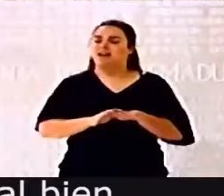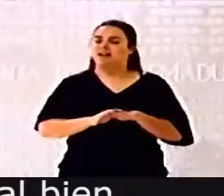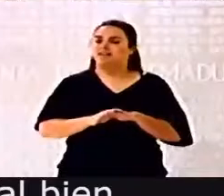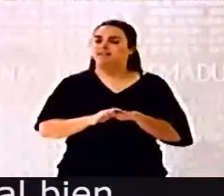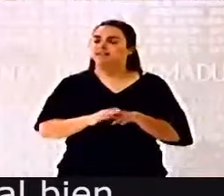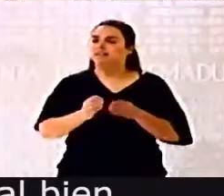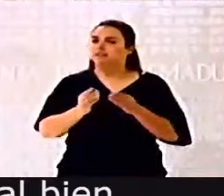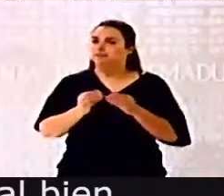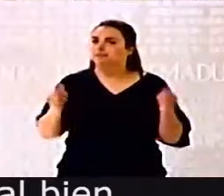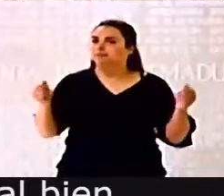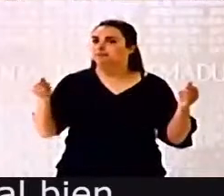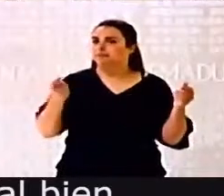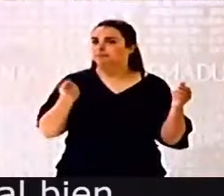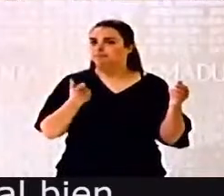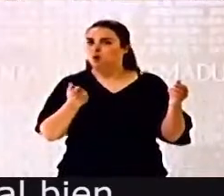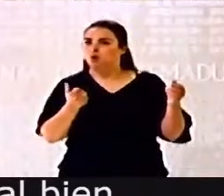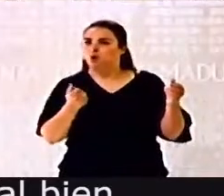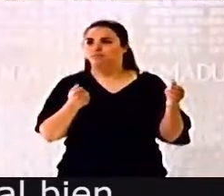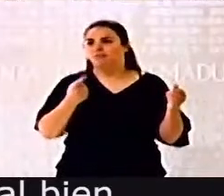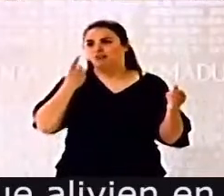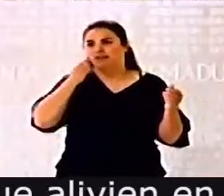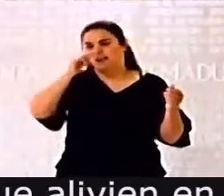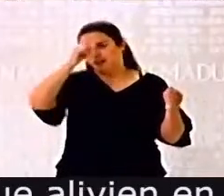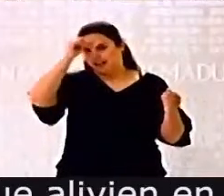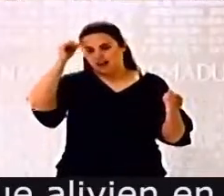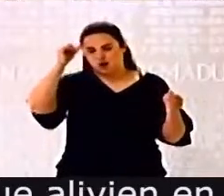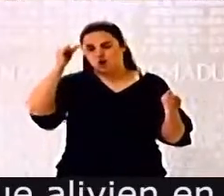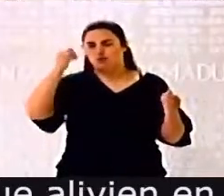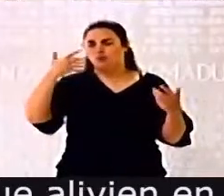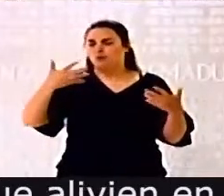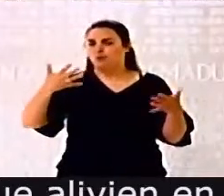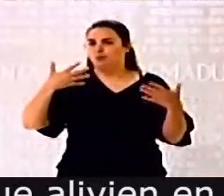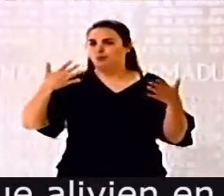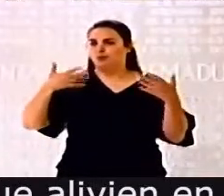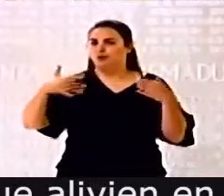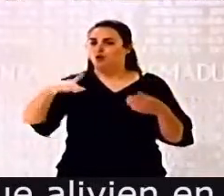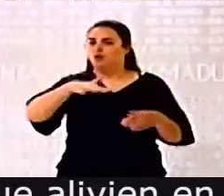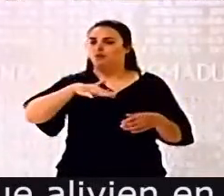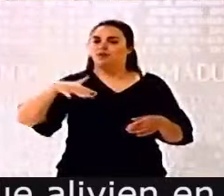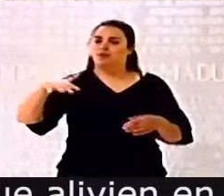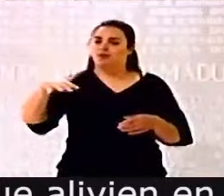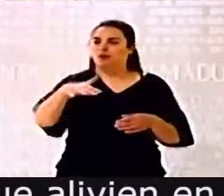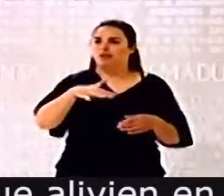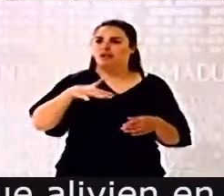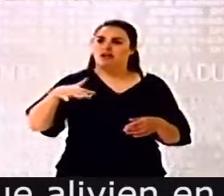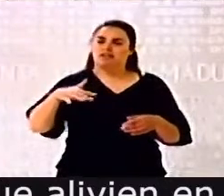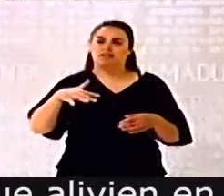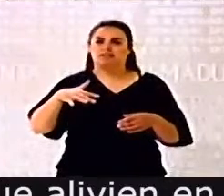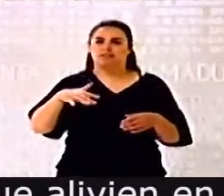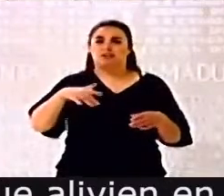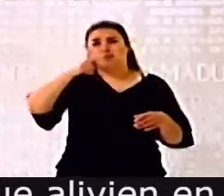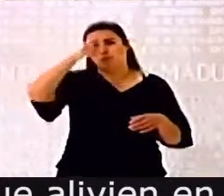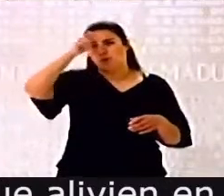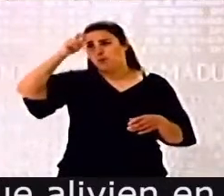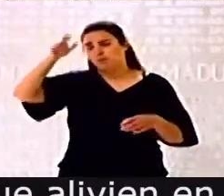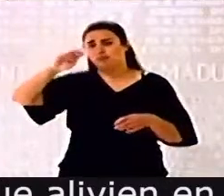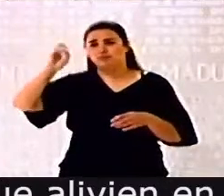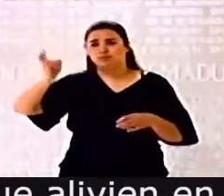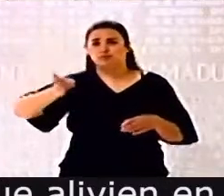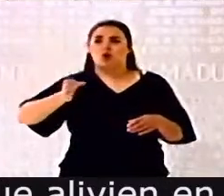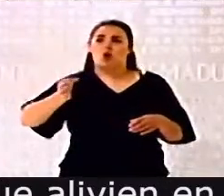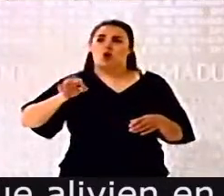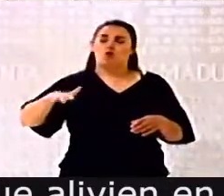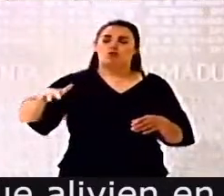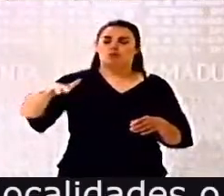medida el calor veraniego en las distintas localidades o en